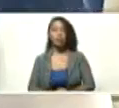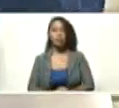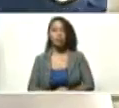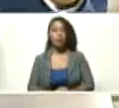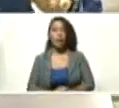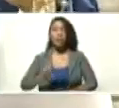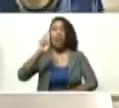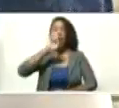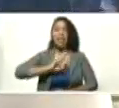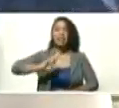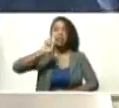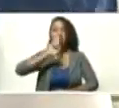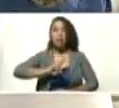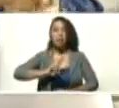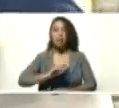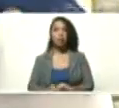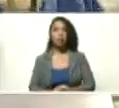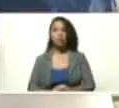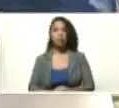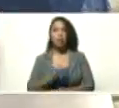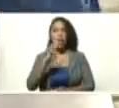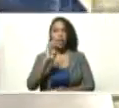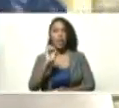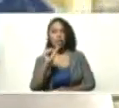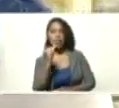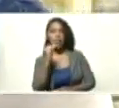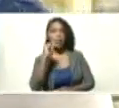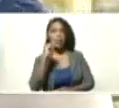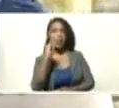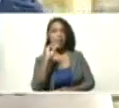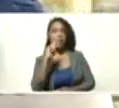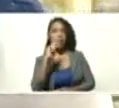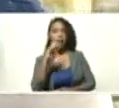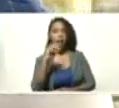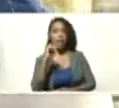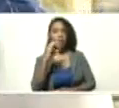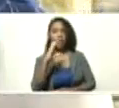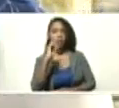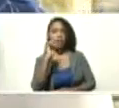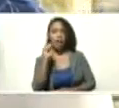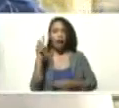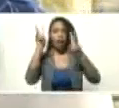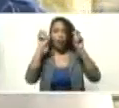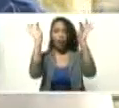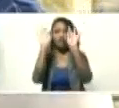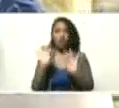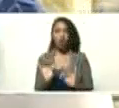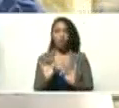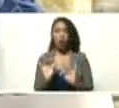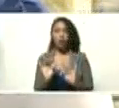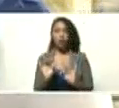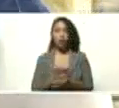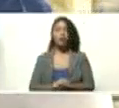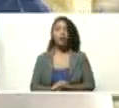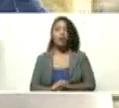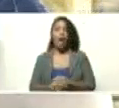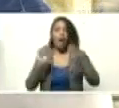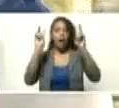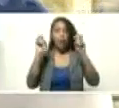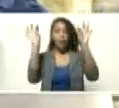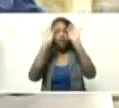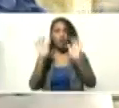la resistencia espiritual, cultural, de la resistencia a las nuevas formas de colonialismo, a las nuevas